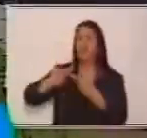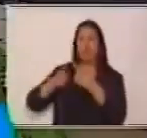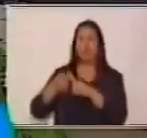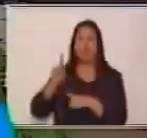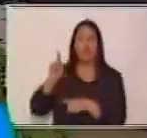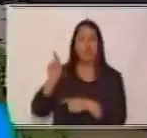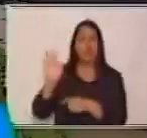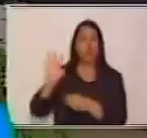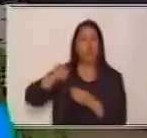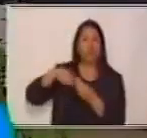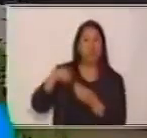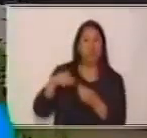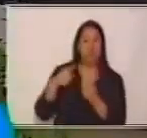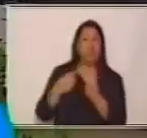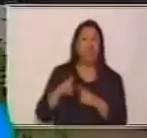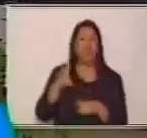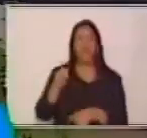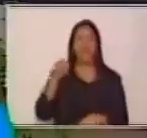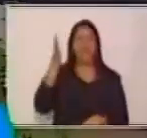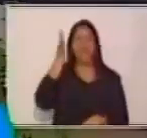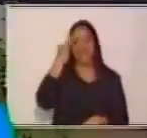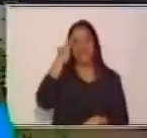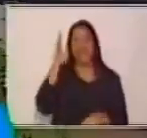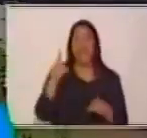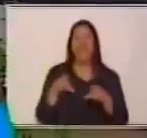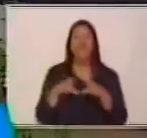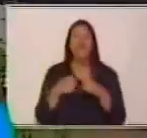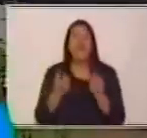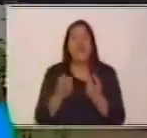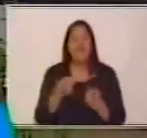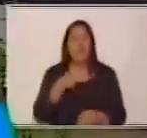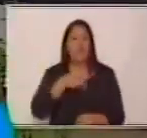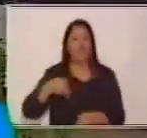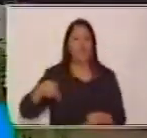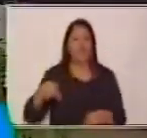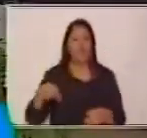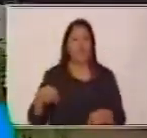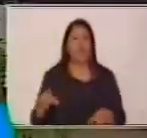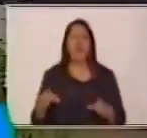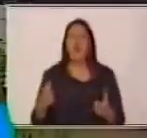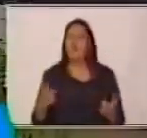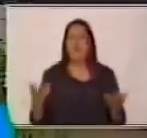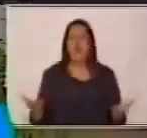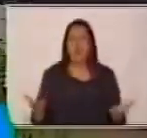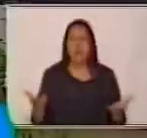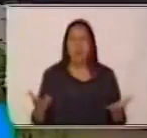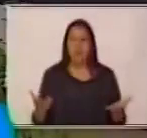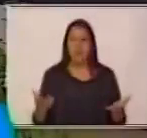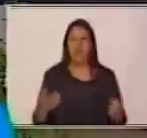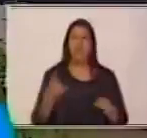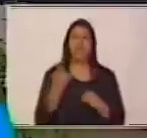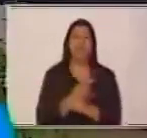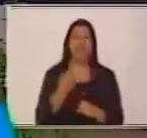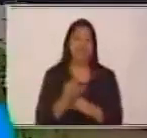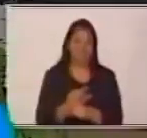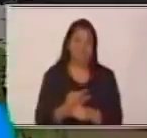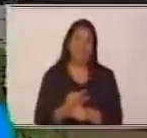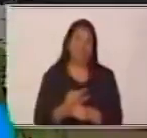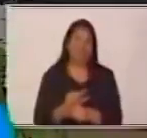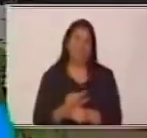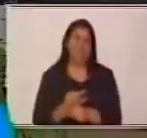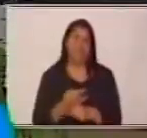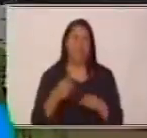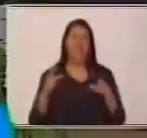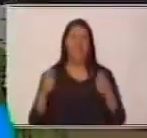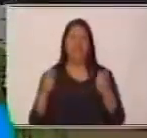dado cuenta de cómo se llamaban, o no sabías hasta este momento cómo se llamaban, y cómo se podían utilizar también para crear